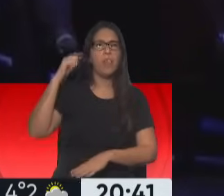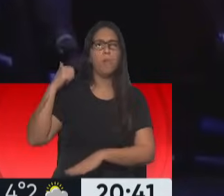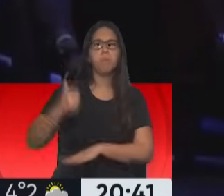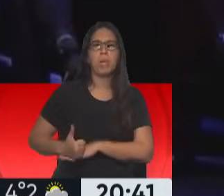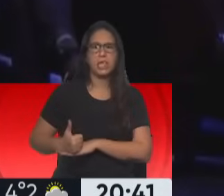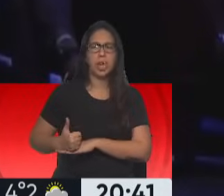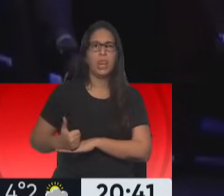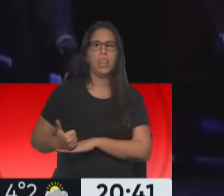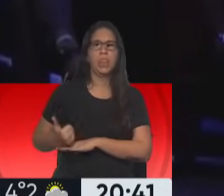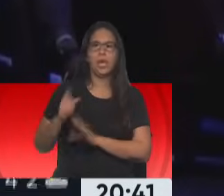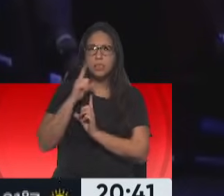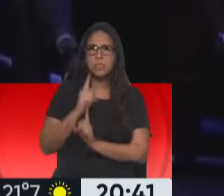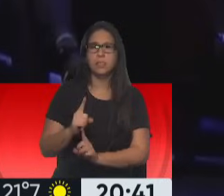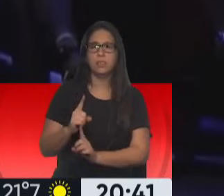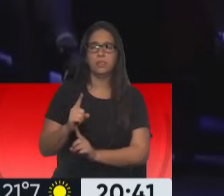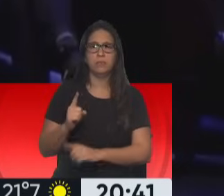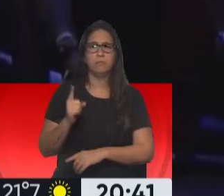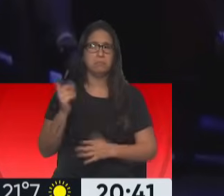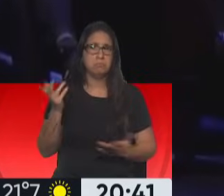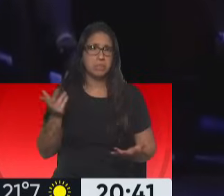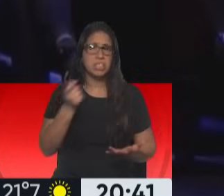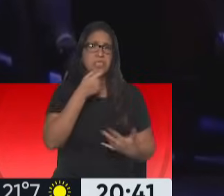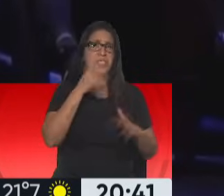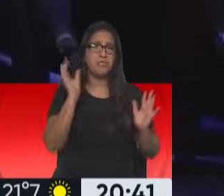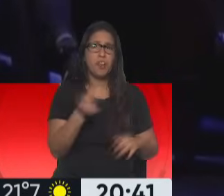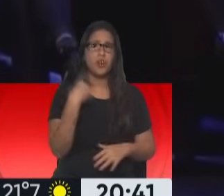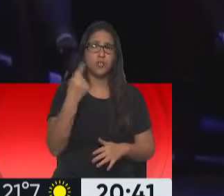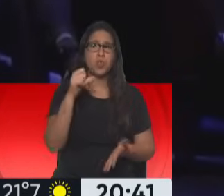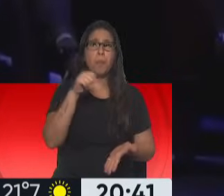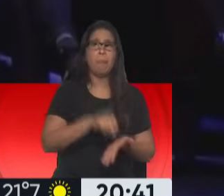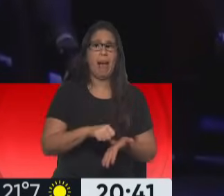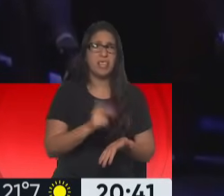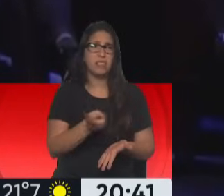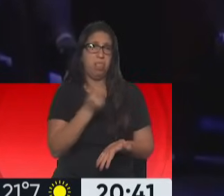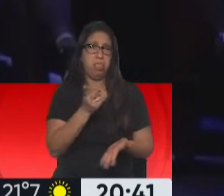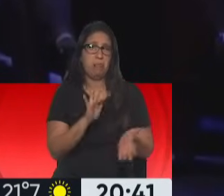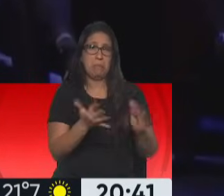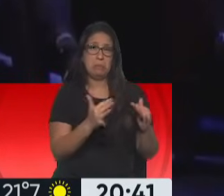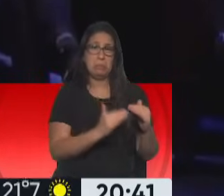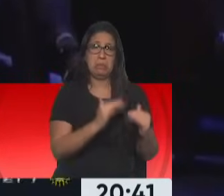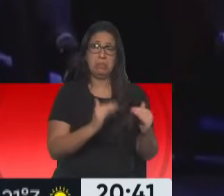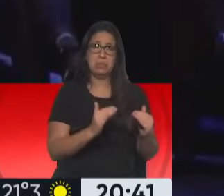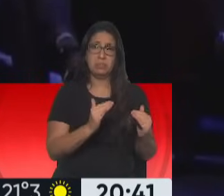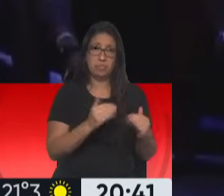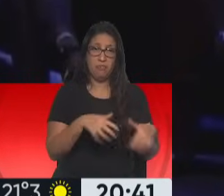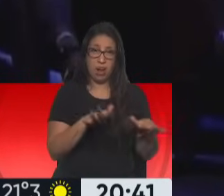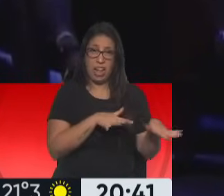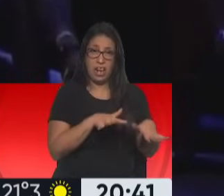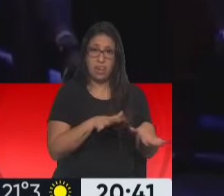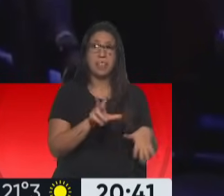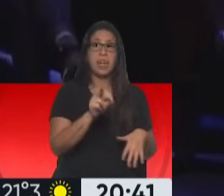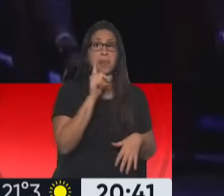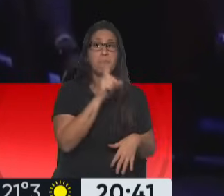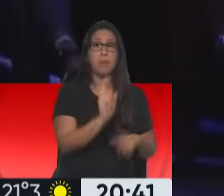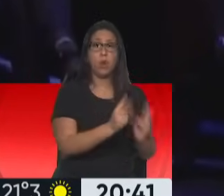y, sin embargo, si hubiéramos hecho las cosas como un país mediocre, hubiéramos tenido 30.000